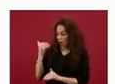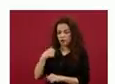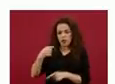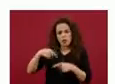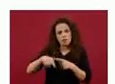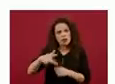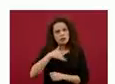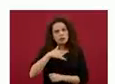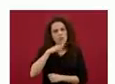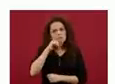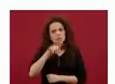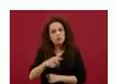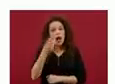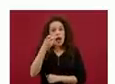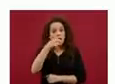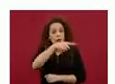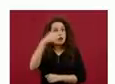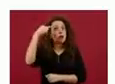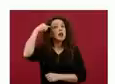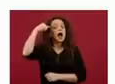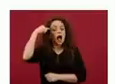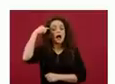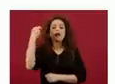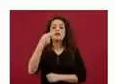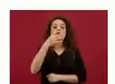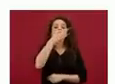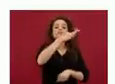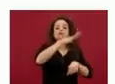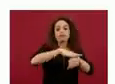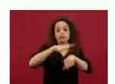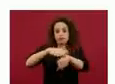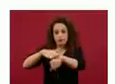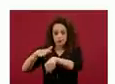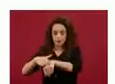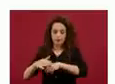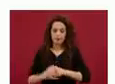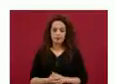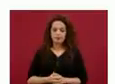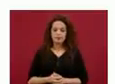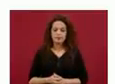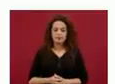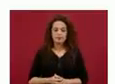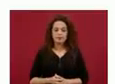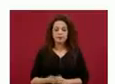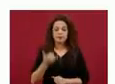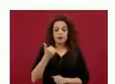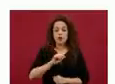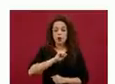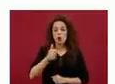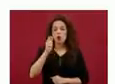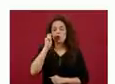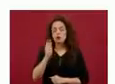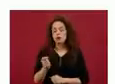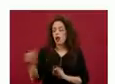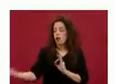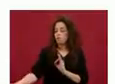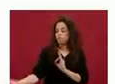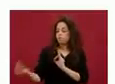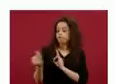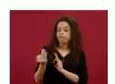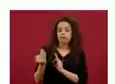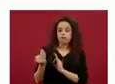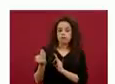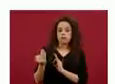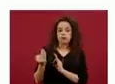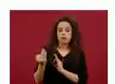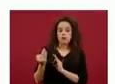nuestros síntomas. Y un contacto cercano es aquel que haya estado a metro y medio, a menos de metro y medio y